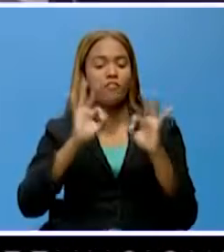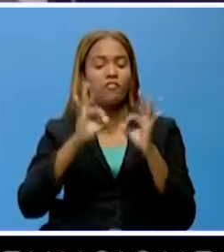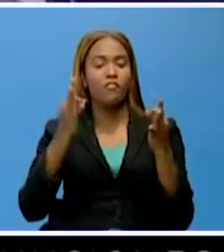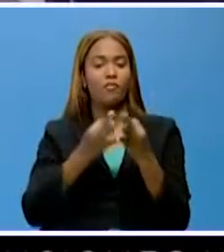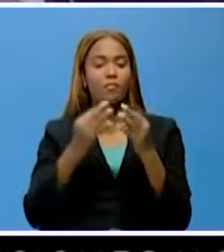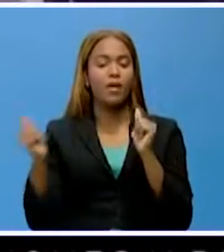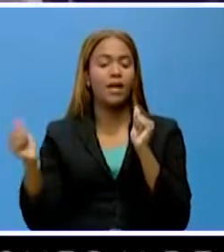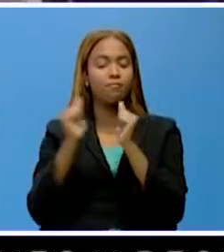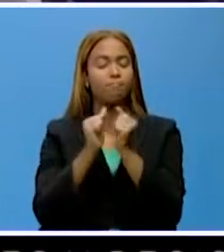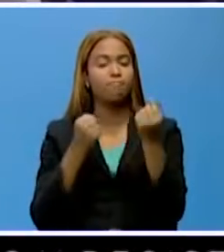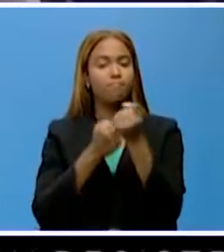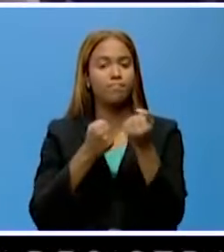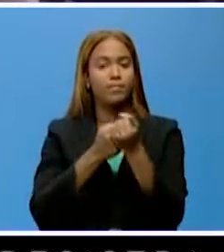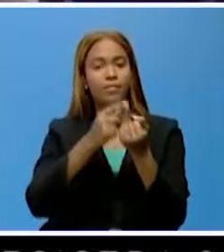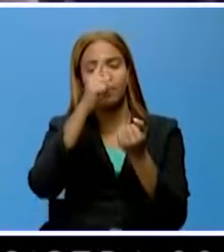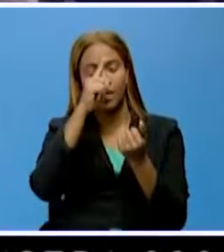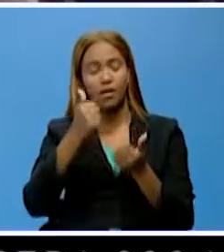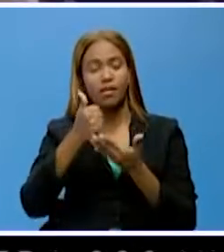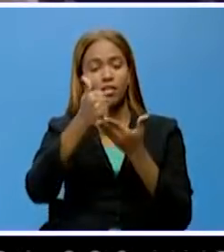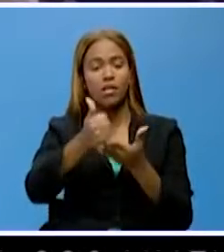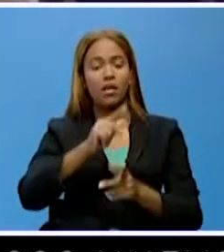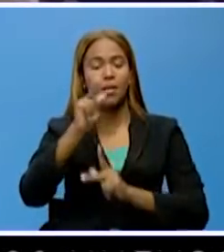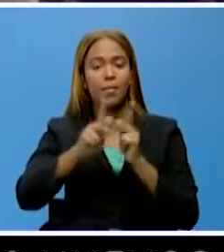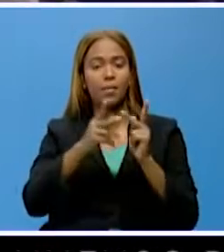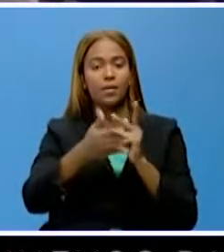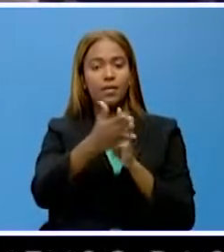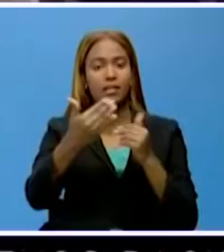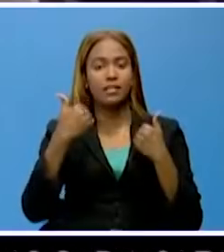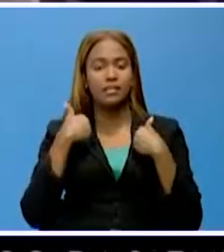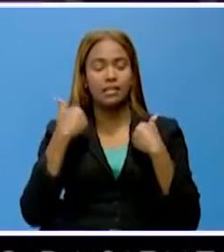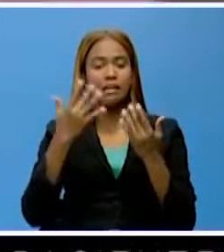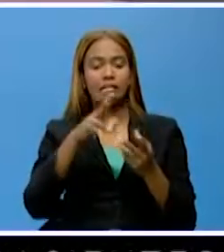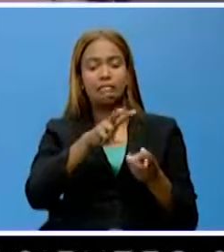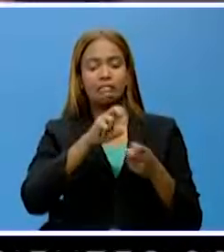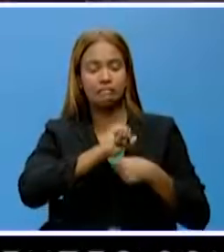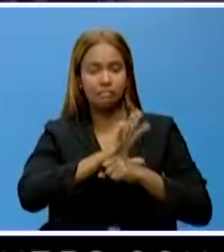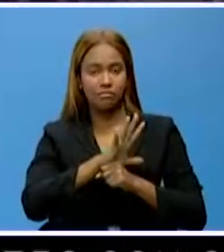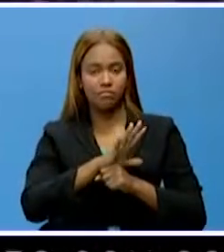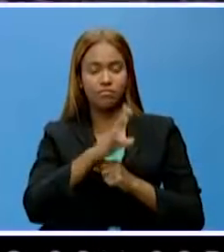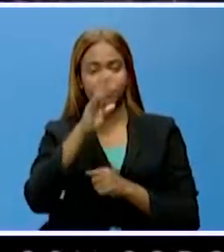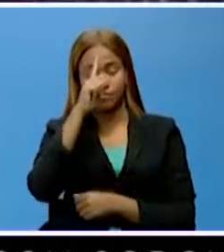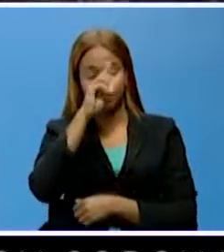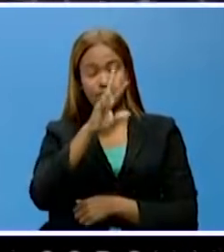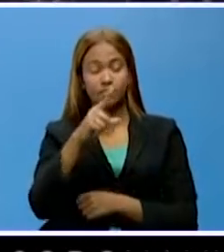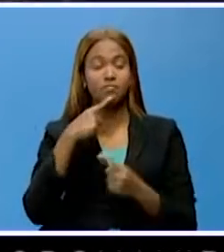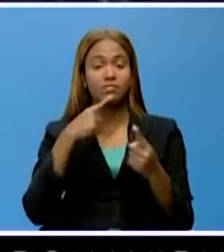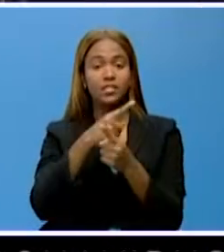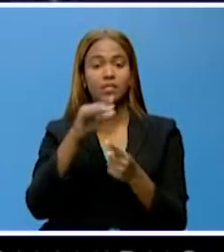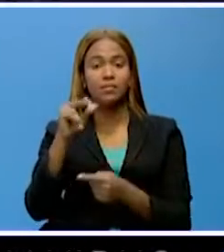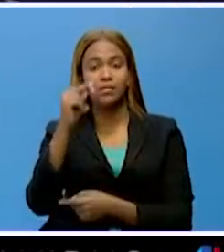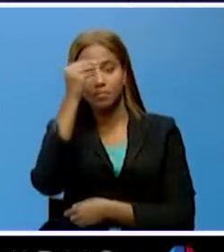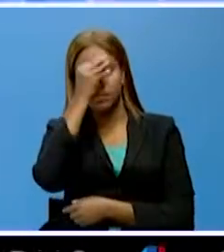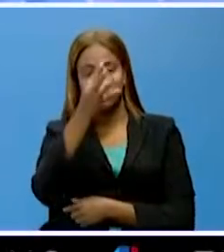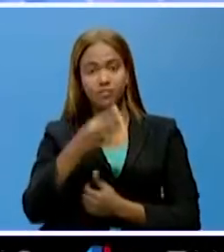Familias Acompañadas para Afectados por la COVID-19. Para 4R de Noticias, Carmen